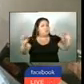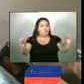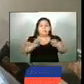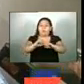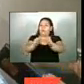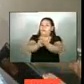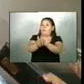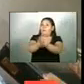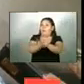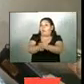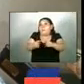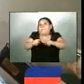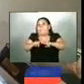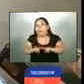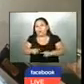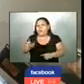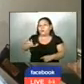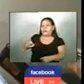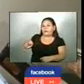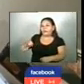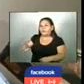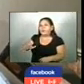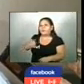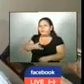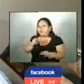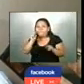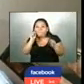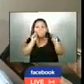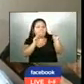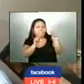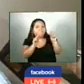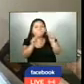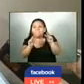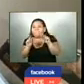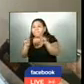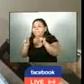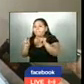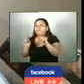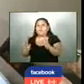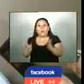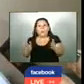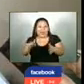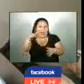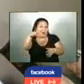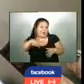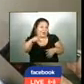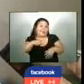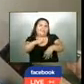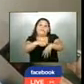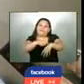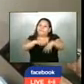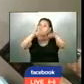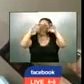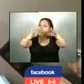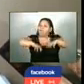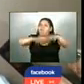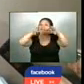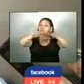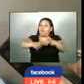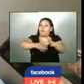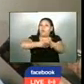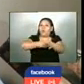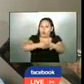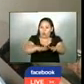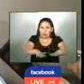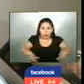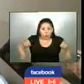afectación. Sin embargo, pues estamos vigilando. Recordemos que estamos al inicio de la época lluviosa, por lo tanto los suelos aún no